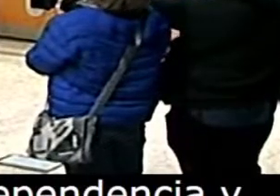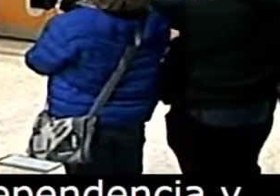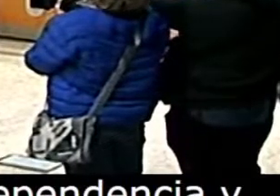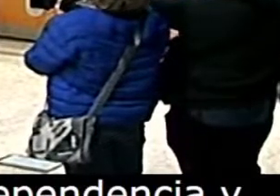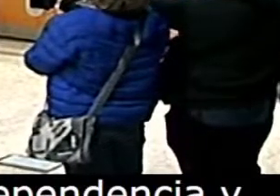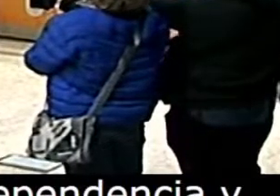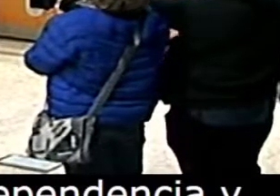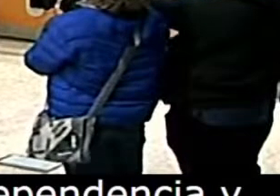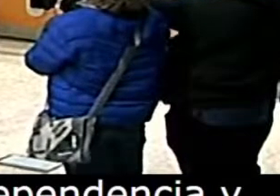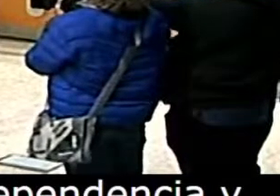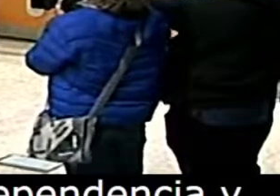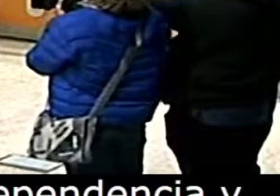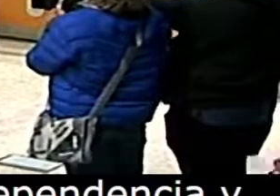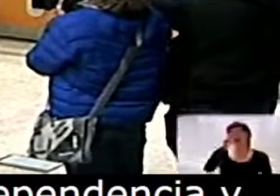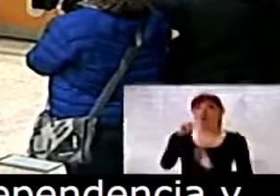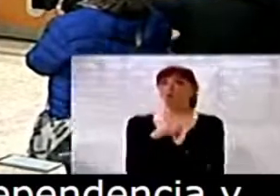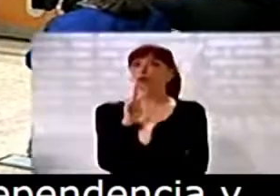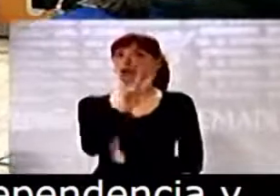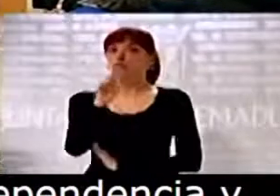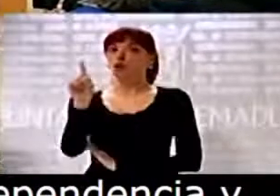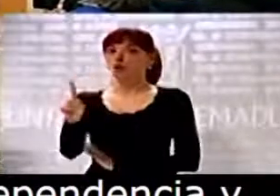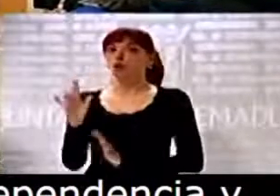ejercicio 2021.